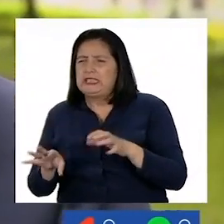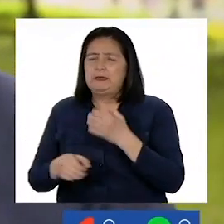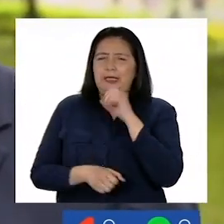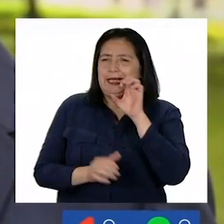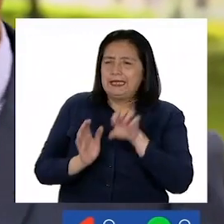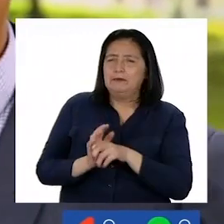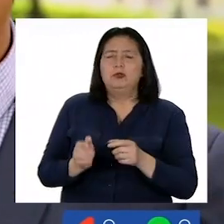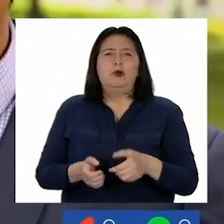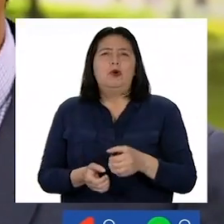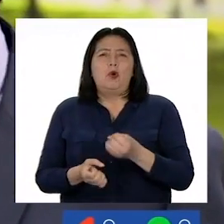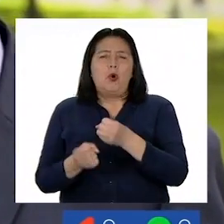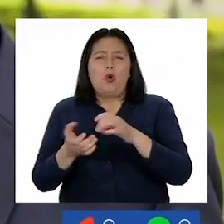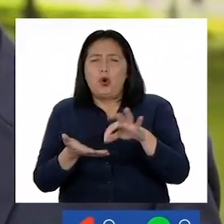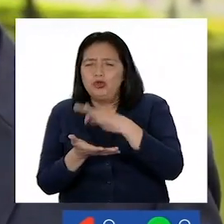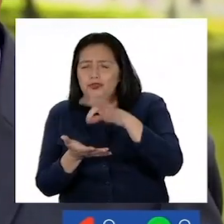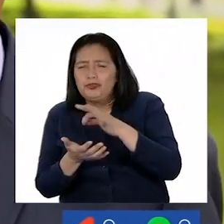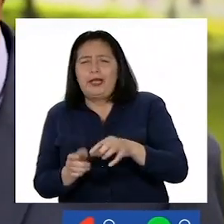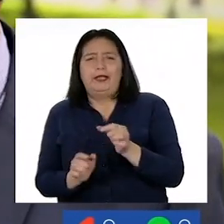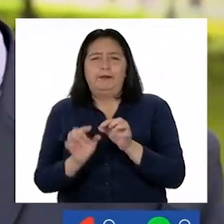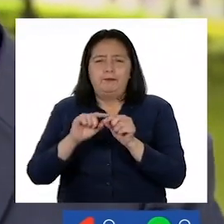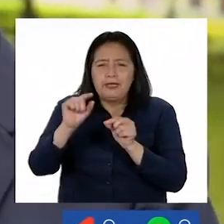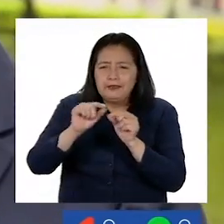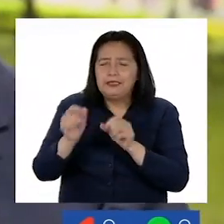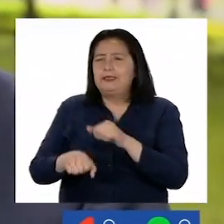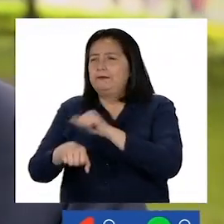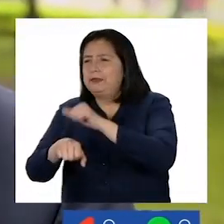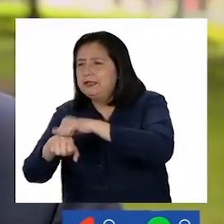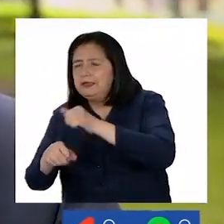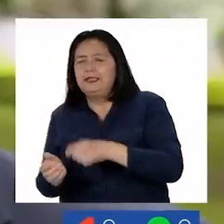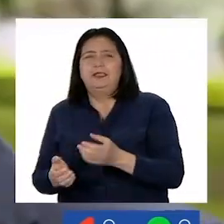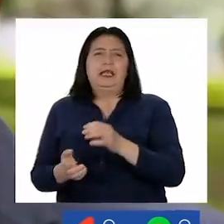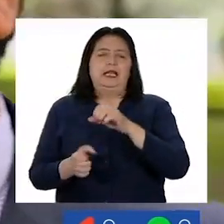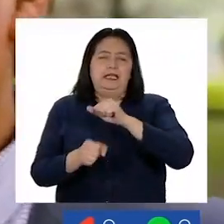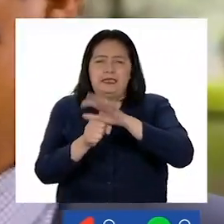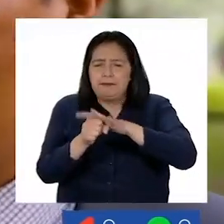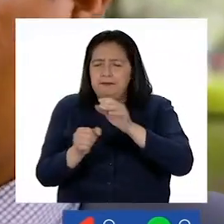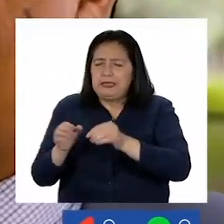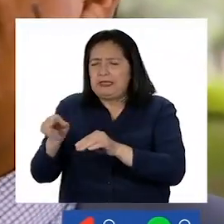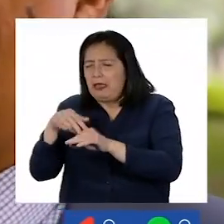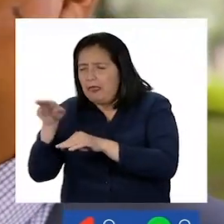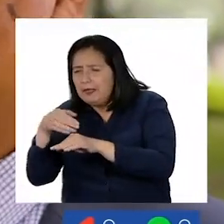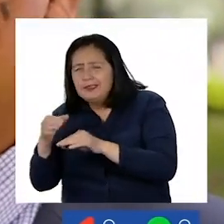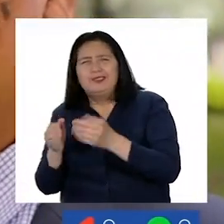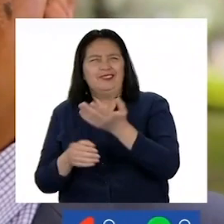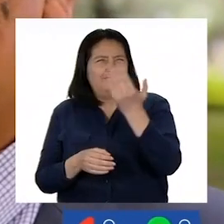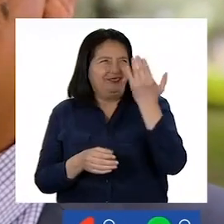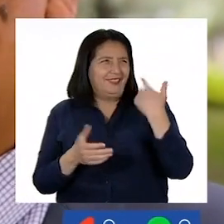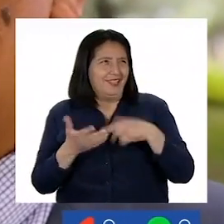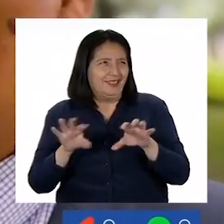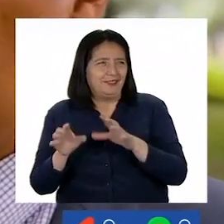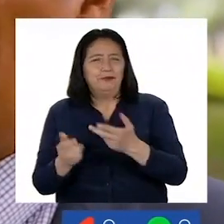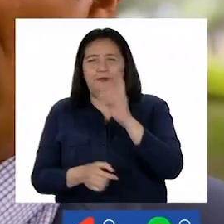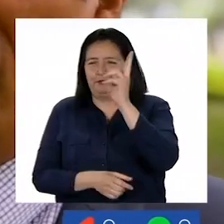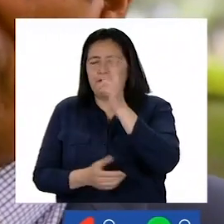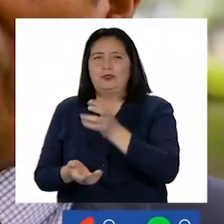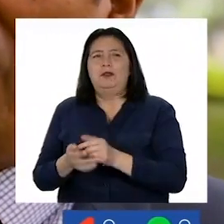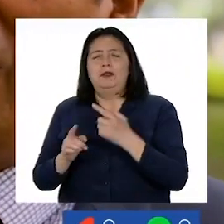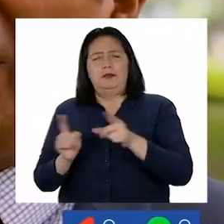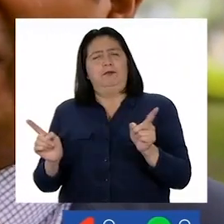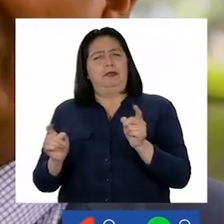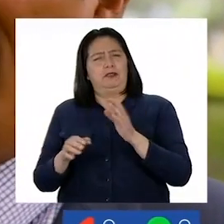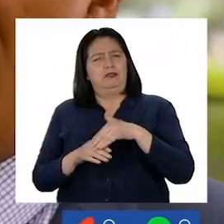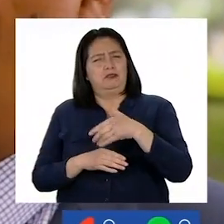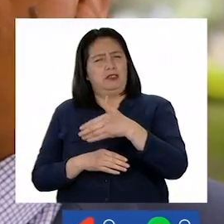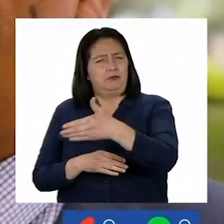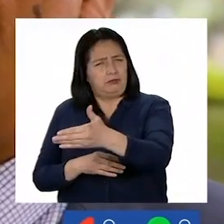con palitos, con piedritas, conseguir chapitas, pintar las chapitas, todo lo tradicional que hace un maestro. Pero a lo